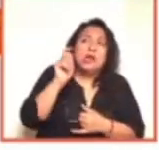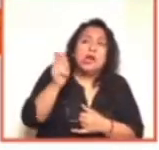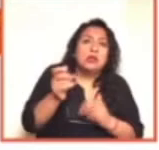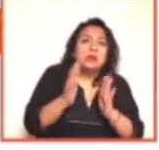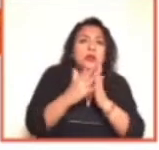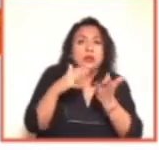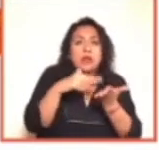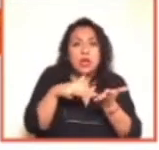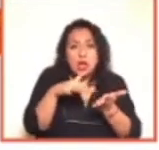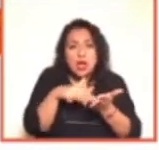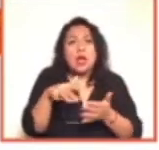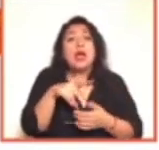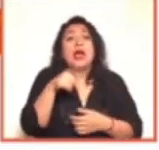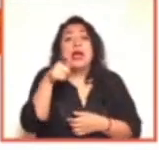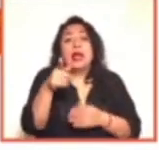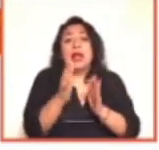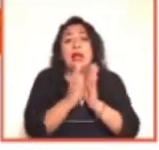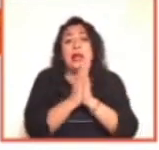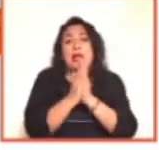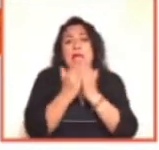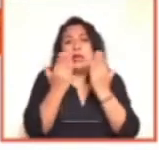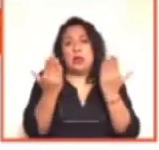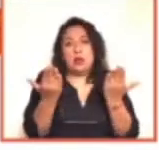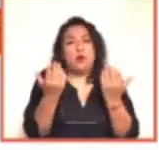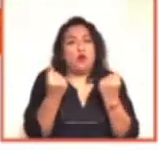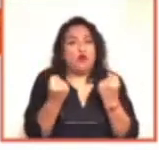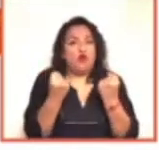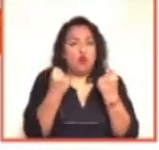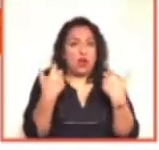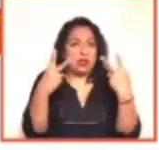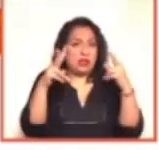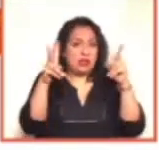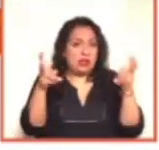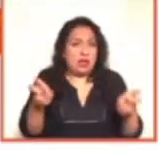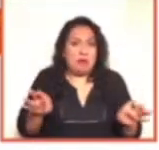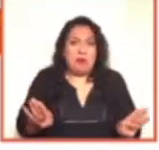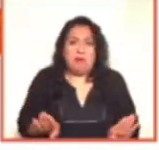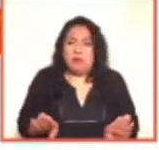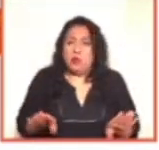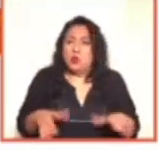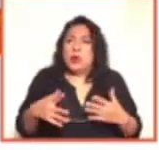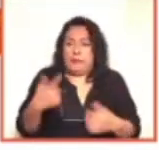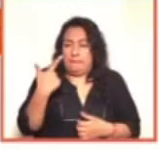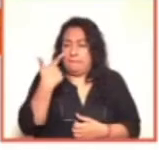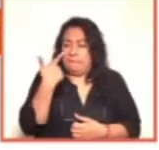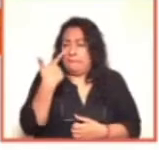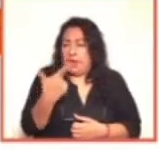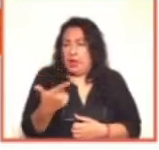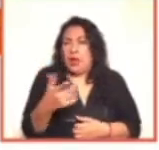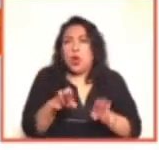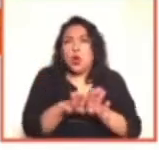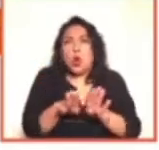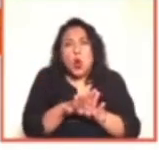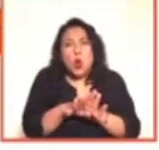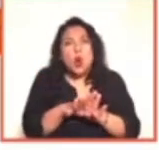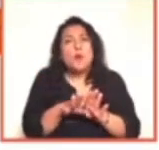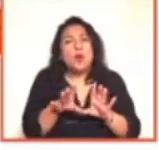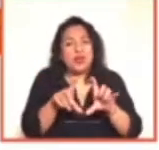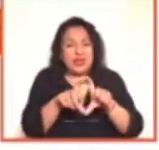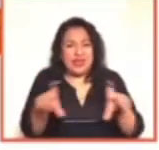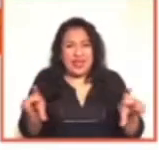Es una novela muy fuerte, muy particular, porque ya la verán desde la disposición del texto